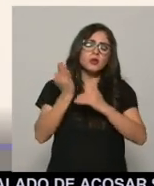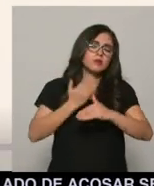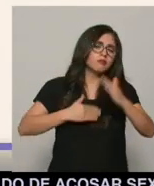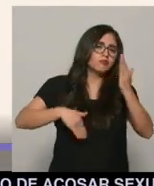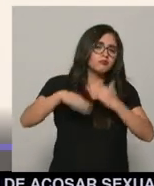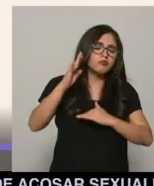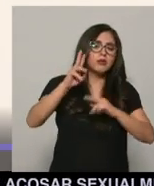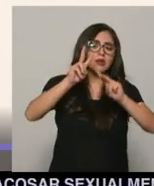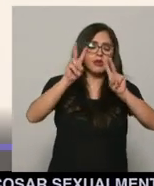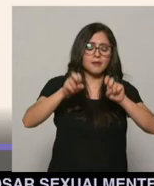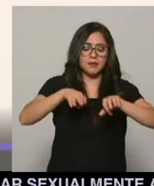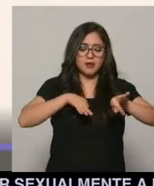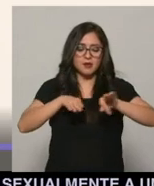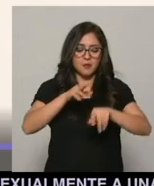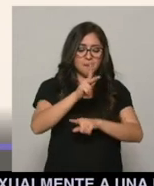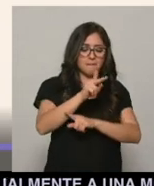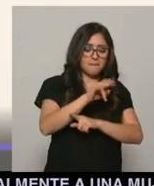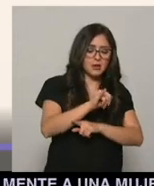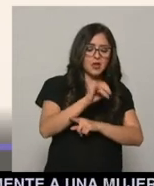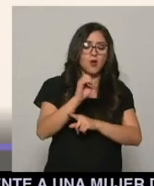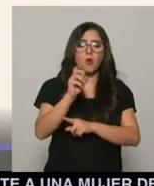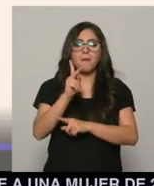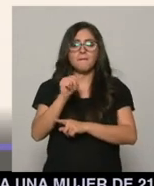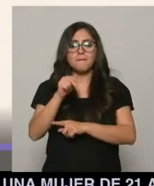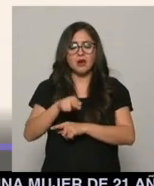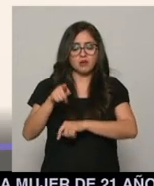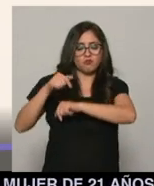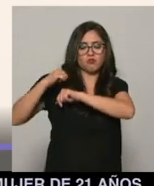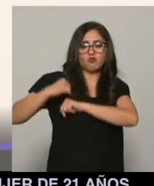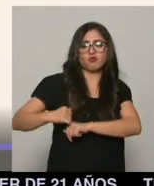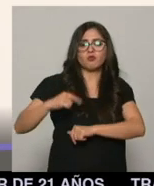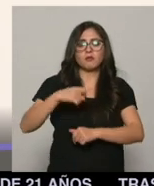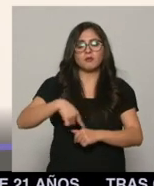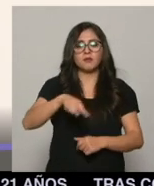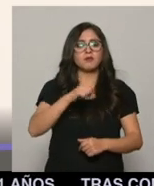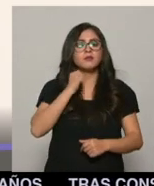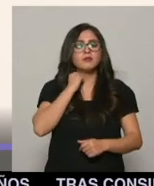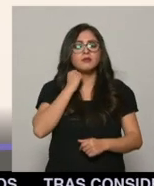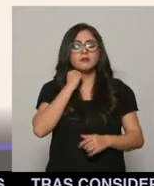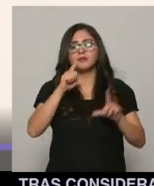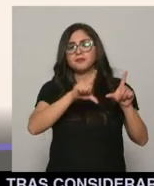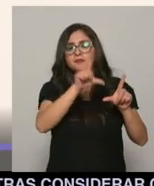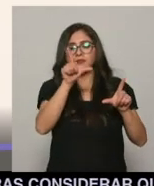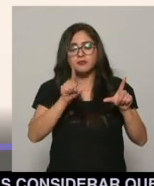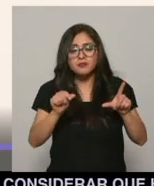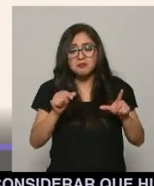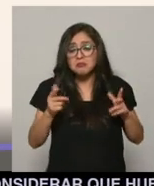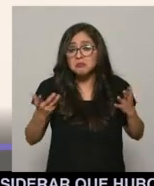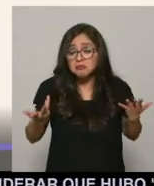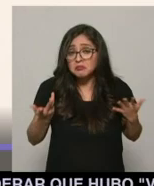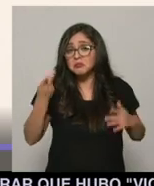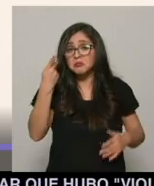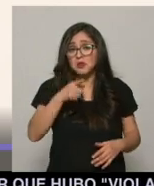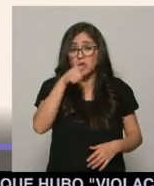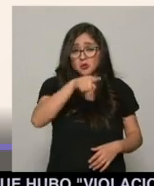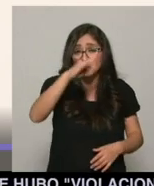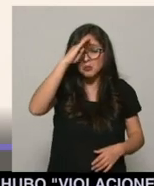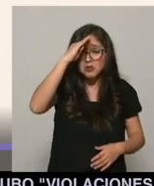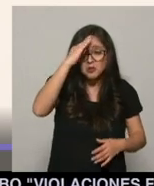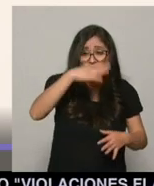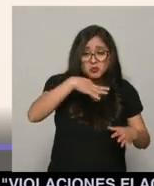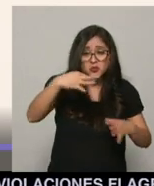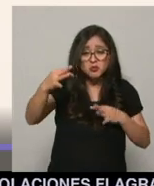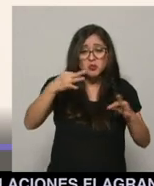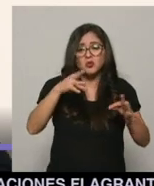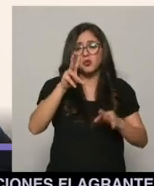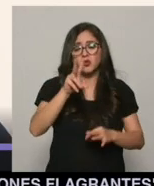PRI y del PAN al frente del Senado de la República. Entonces, su antirreeleccionismo no es muy creíble. ¿Qué te parece?